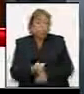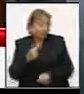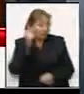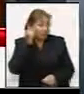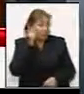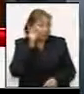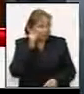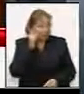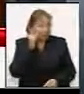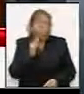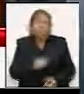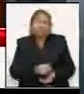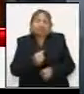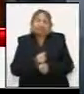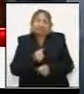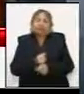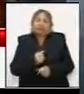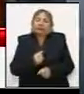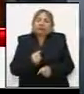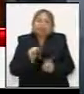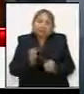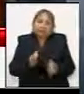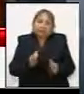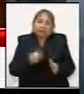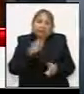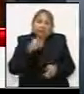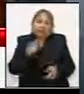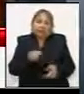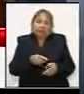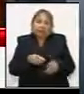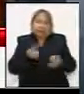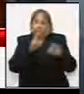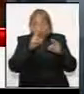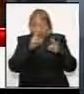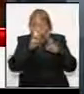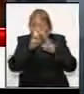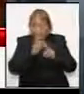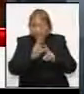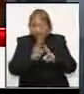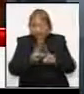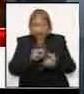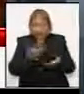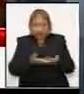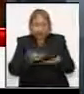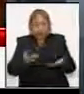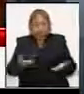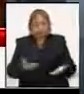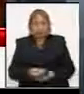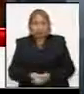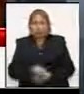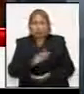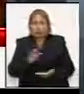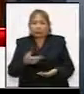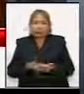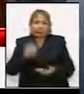entienda que los trabajadores deben ser respetados ineludiblemente en todos sus